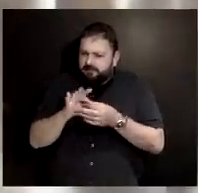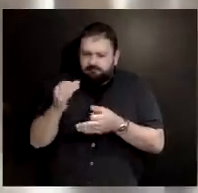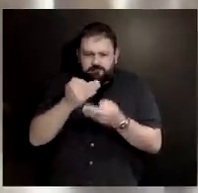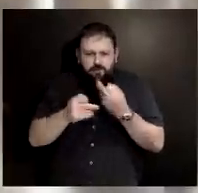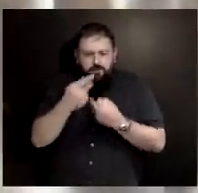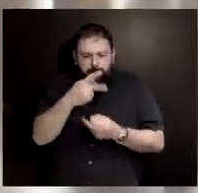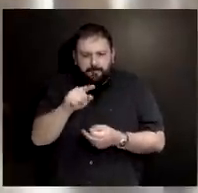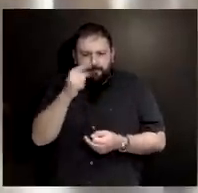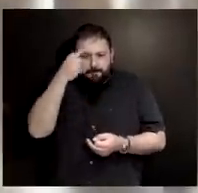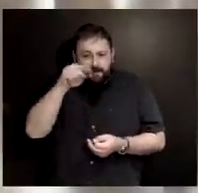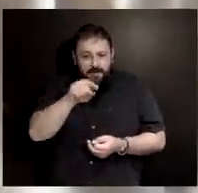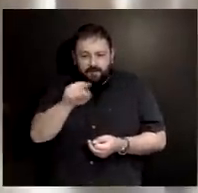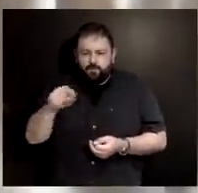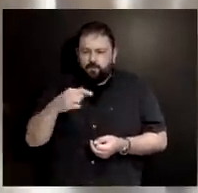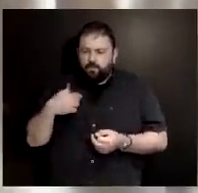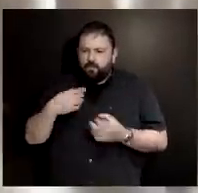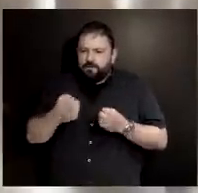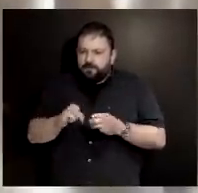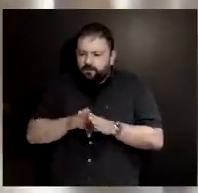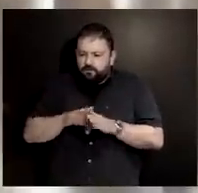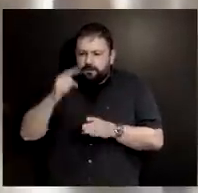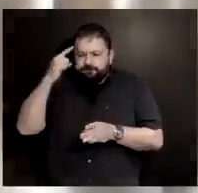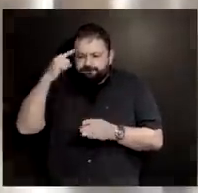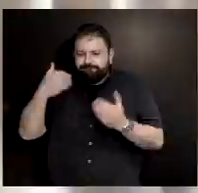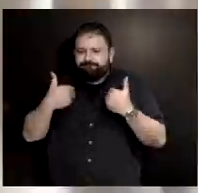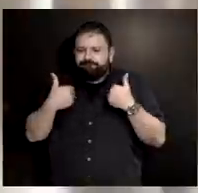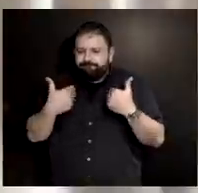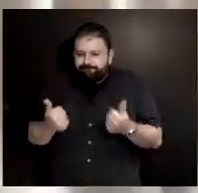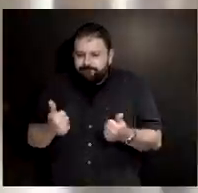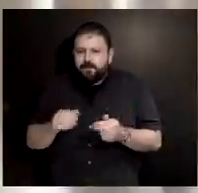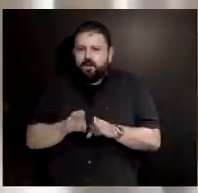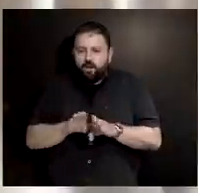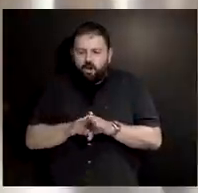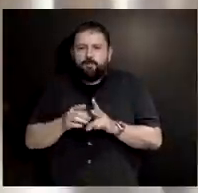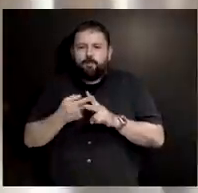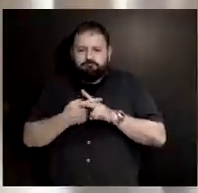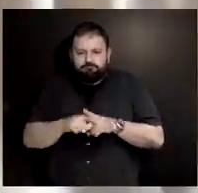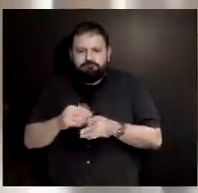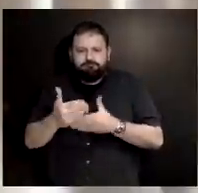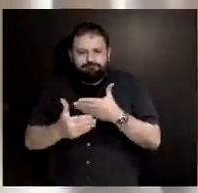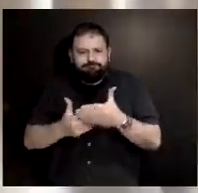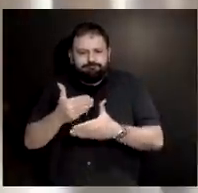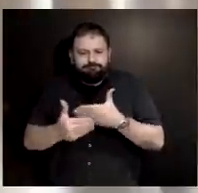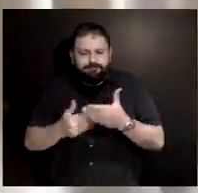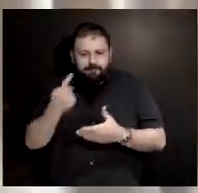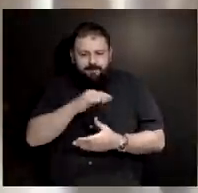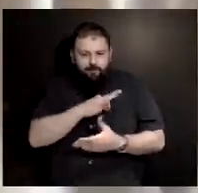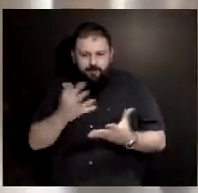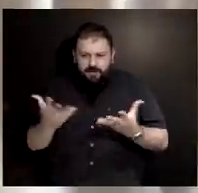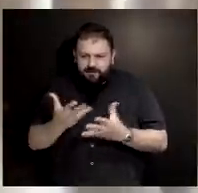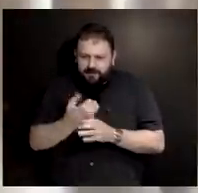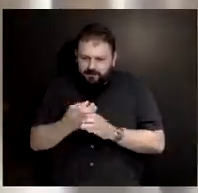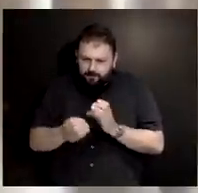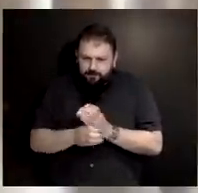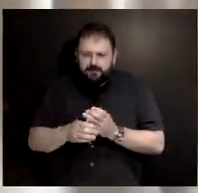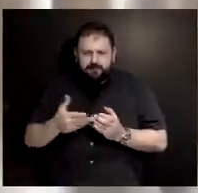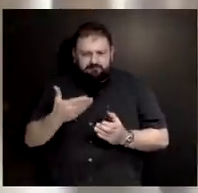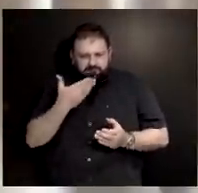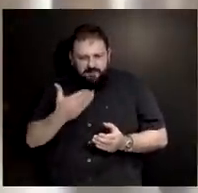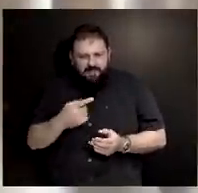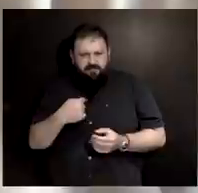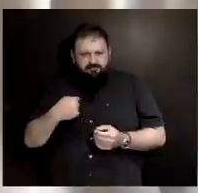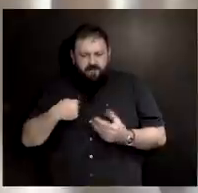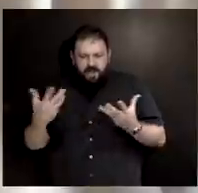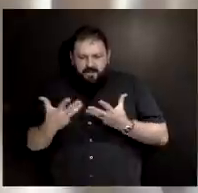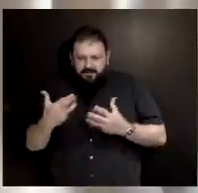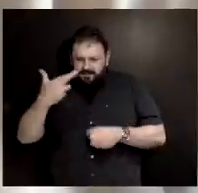conscientes de que el éxito, que funcionemos y que podamos hacer las cosas, tienen que ser de todos, tenemos que ser muy responsables a